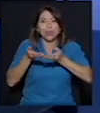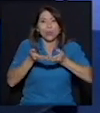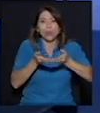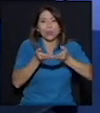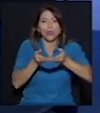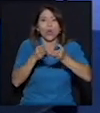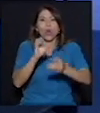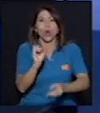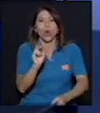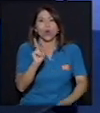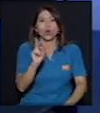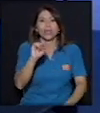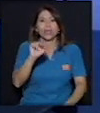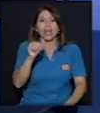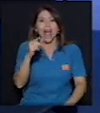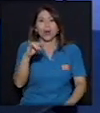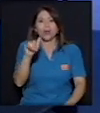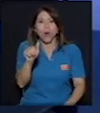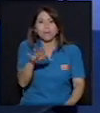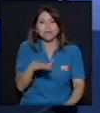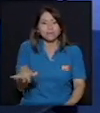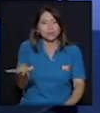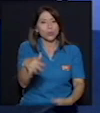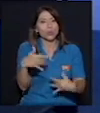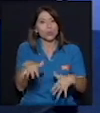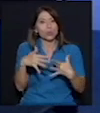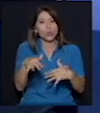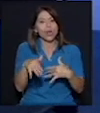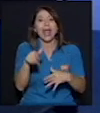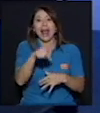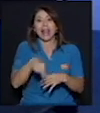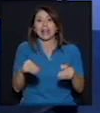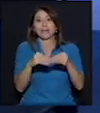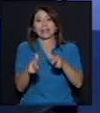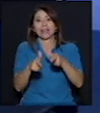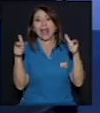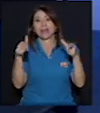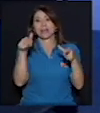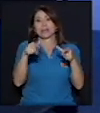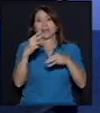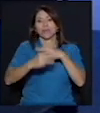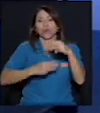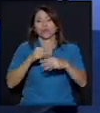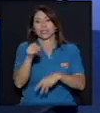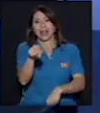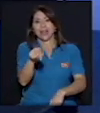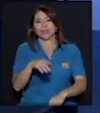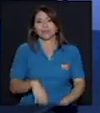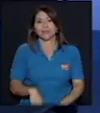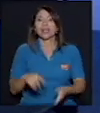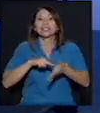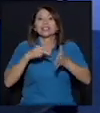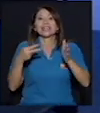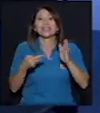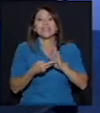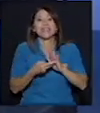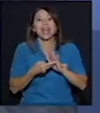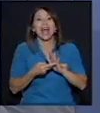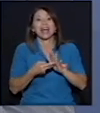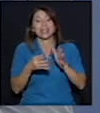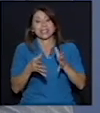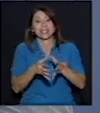Okinawa, por ejemplo, las más grandes bases que tienen externas en el mundo están ahí. Eso significa que manteniendo desequilibrada la gran